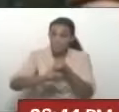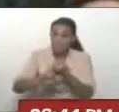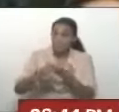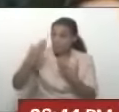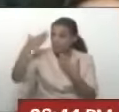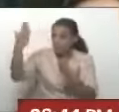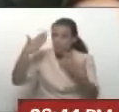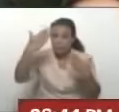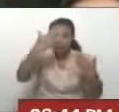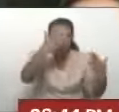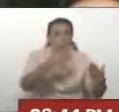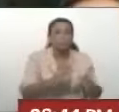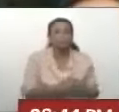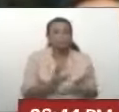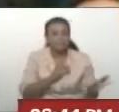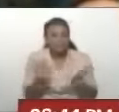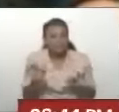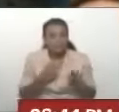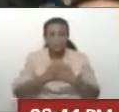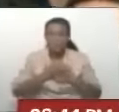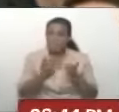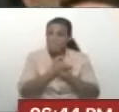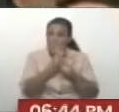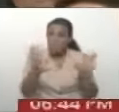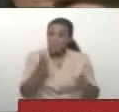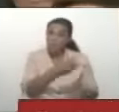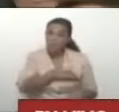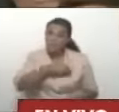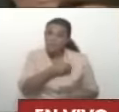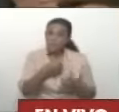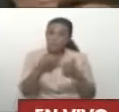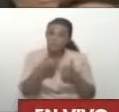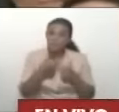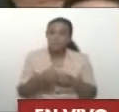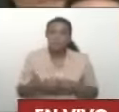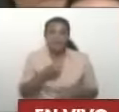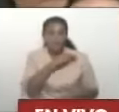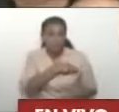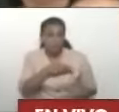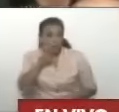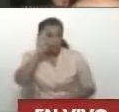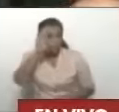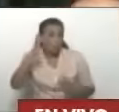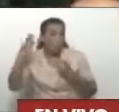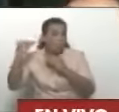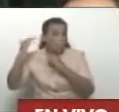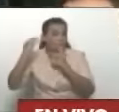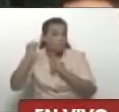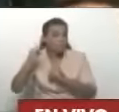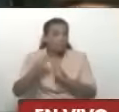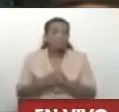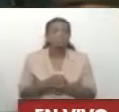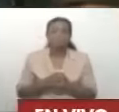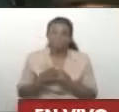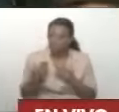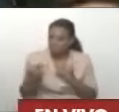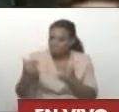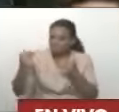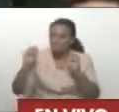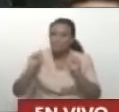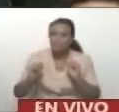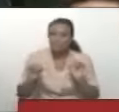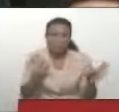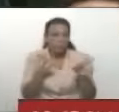a todo el equipo que hace esta maravillosa misión y que es una misión para el futuro y la esperanza. Nosotros nos